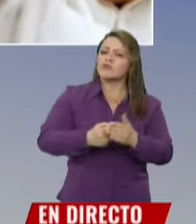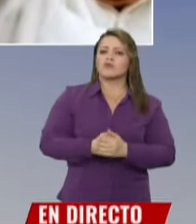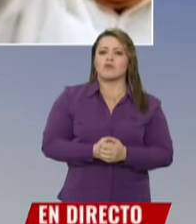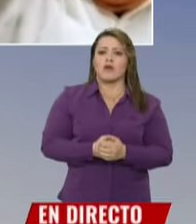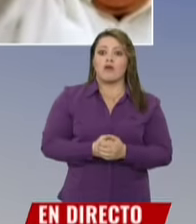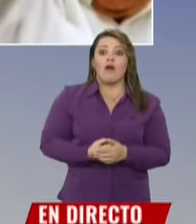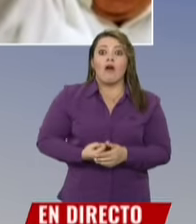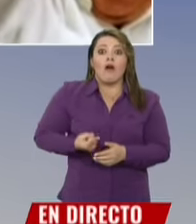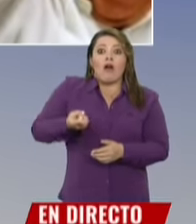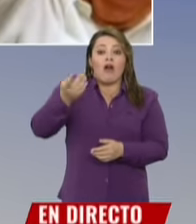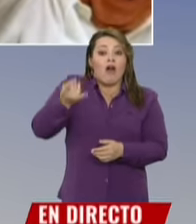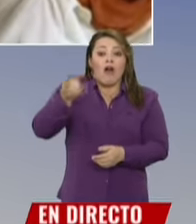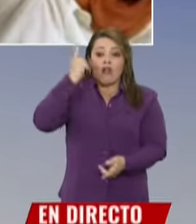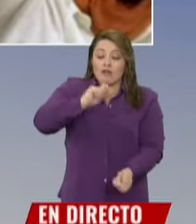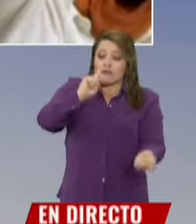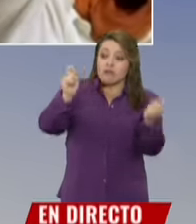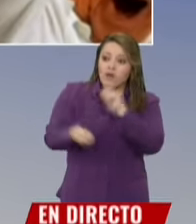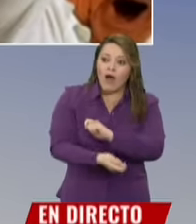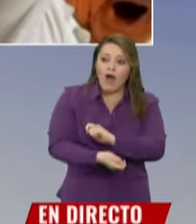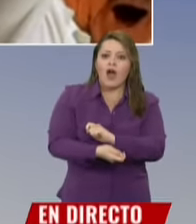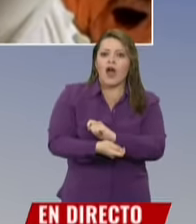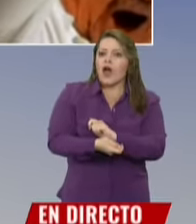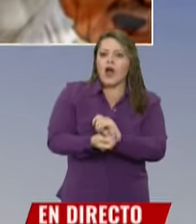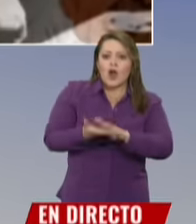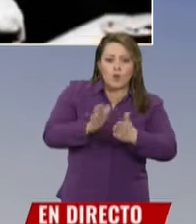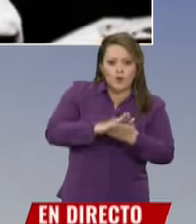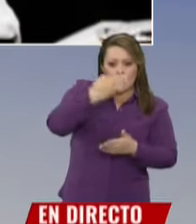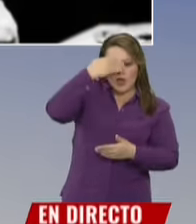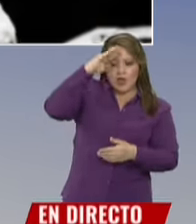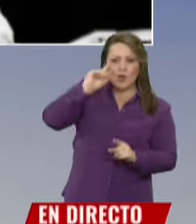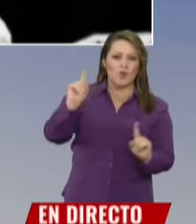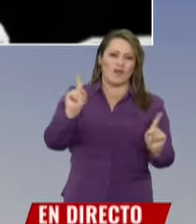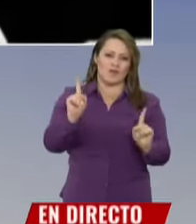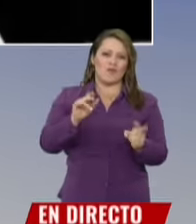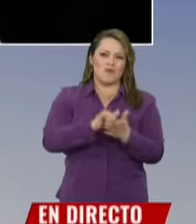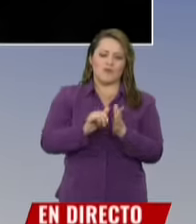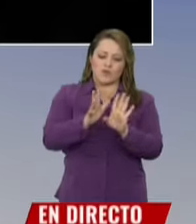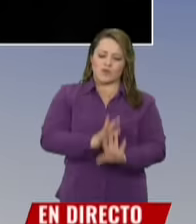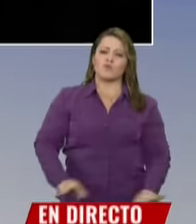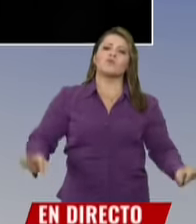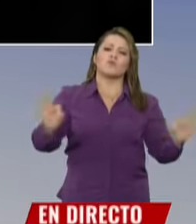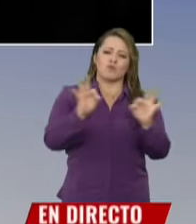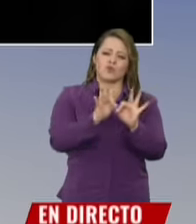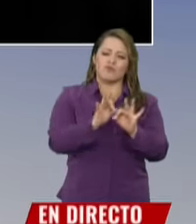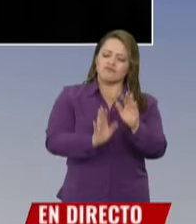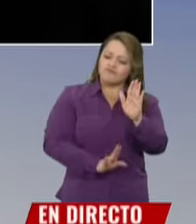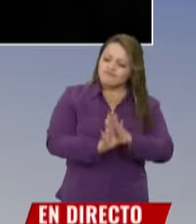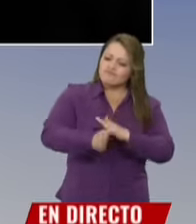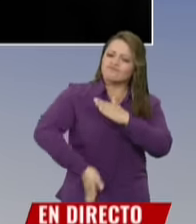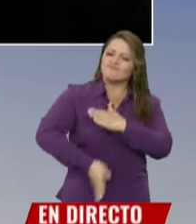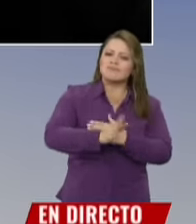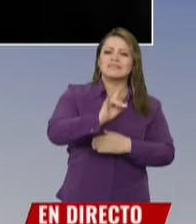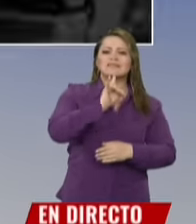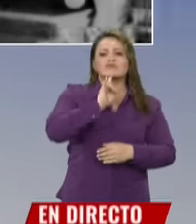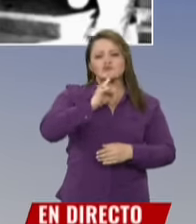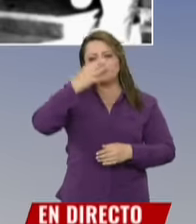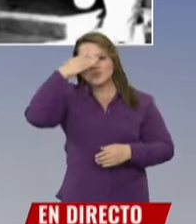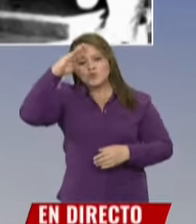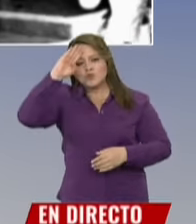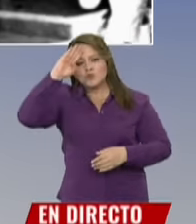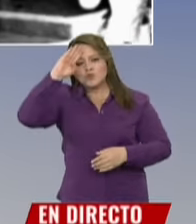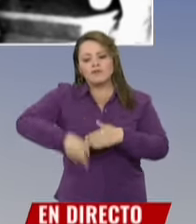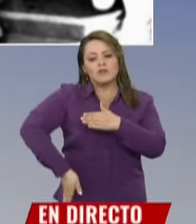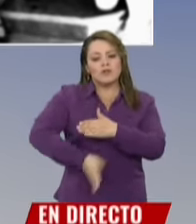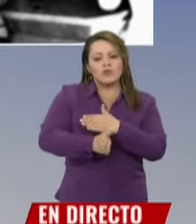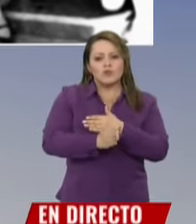presenta algún cambio no será precisamente por el pueblo cubano. Adicionalmente, Jorge Ponce, el embajador de Cuba para Colombia, también manifestó que